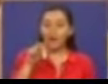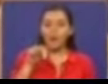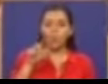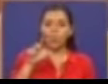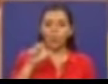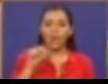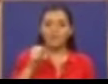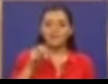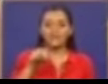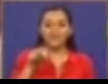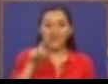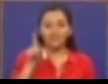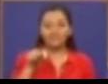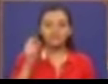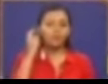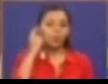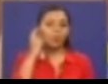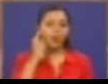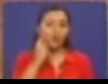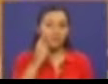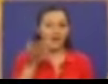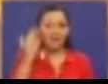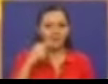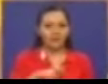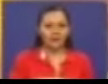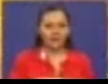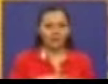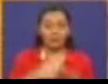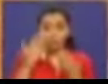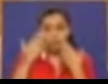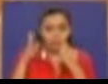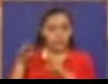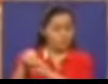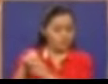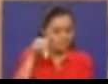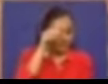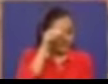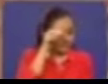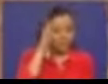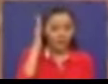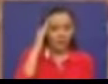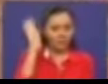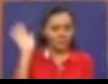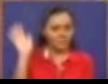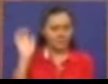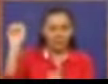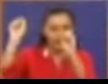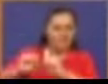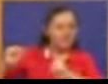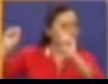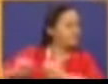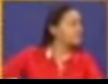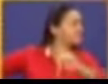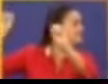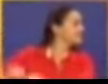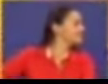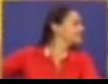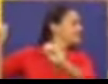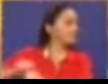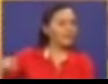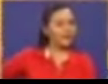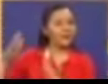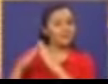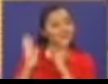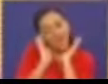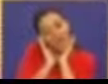se reunía con Bolívar en el sector de Amaguaña, y ni les cuento qué hacían ahí, ¿no? Bueno, hay que exorcizar esa hacienda, está